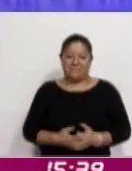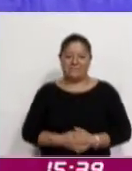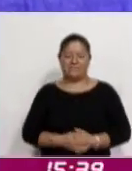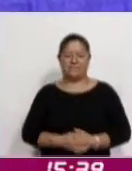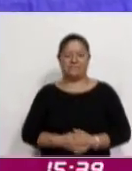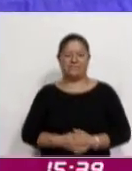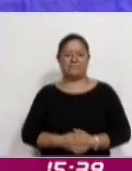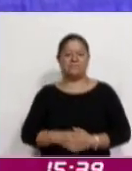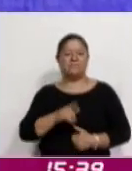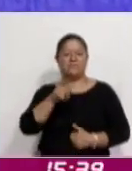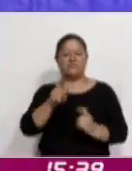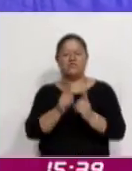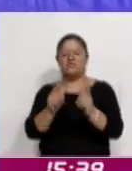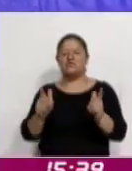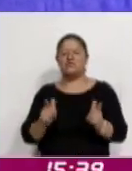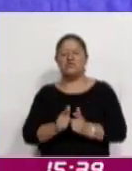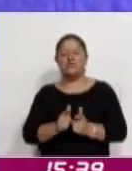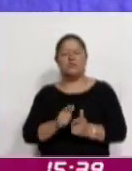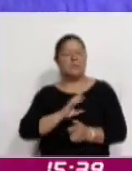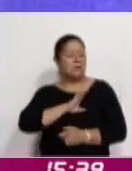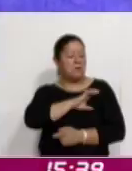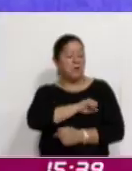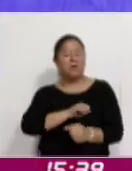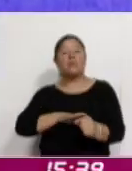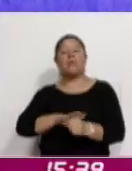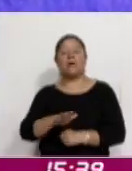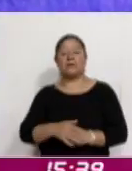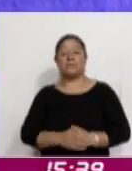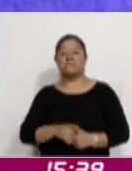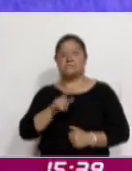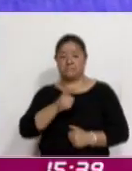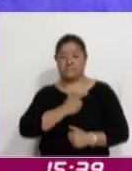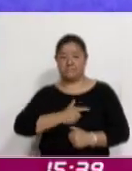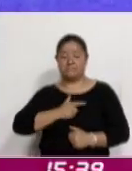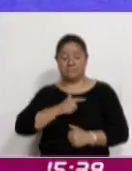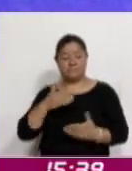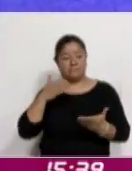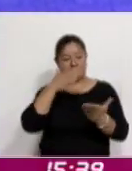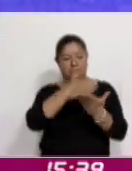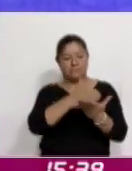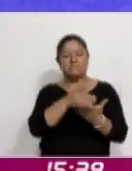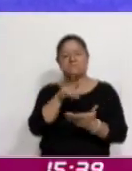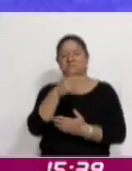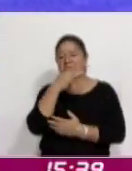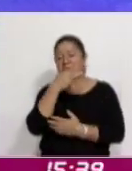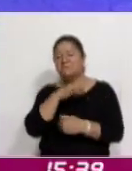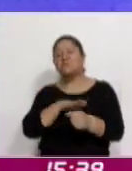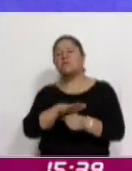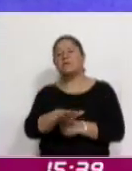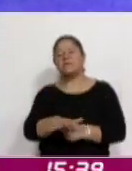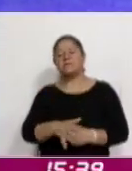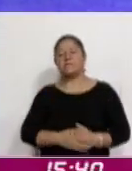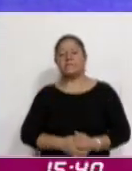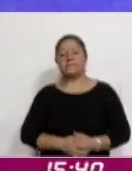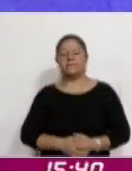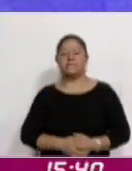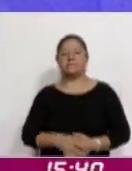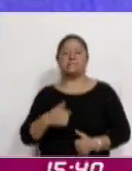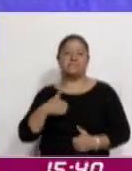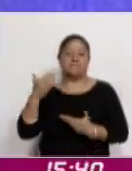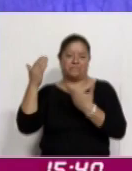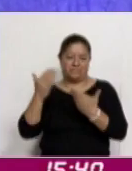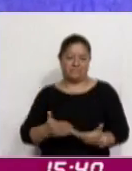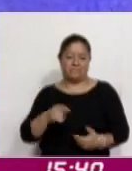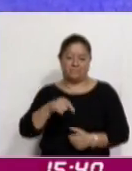¿Cuál es su grupo favorito? ¿Le gustaría asistir? ¿Cómo va a celebrar? Pues viniendo